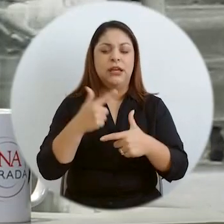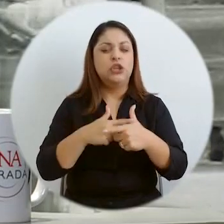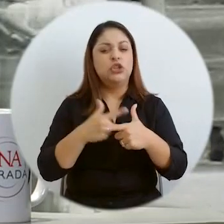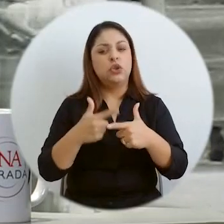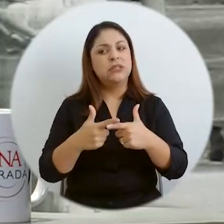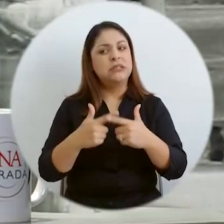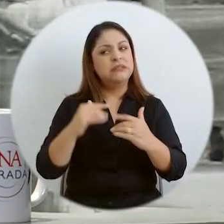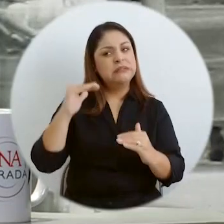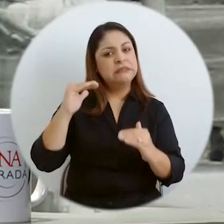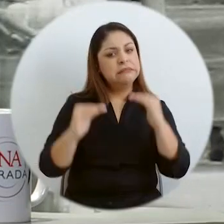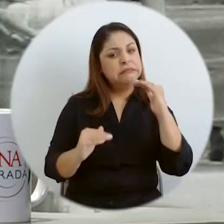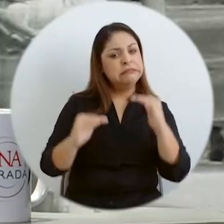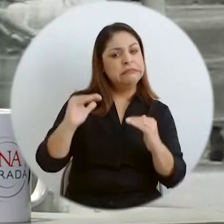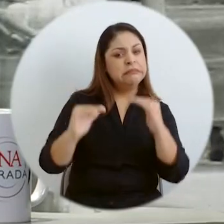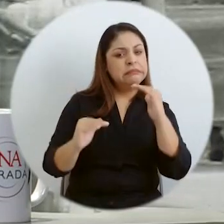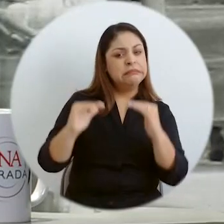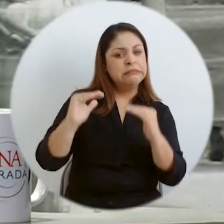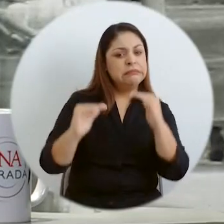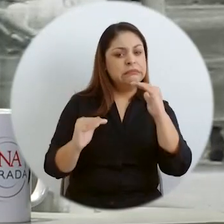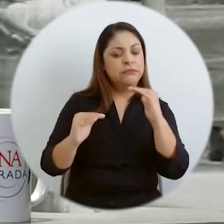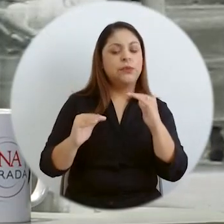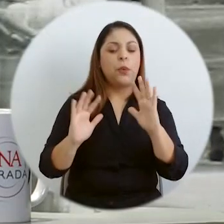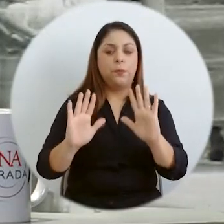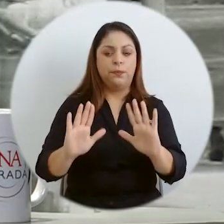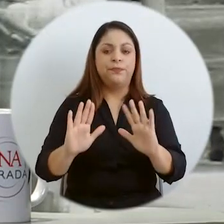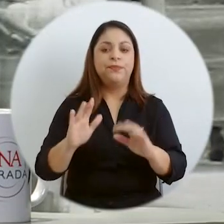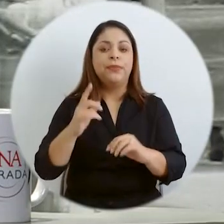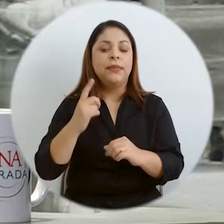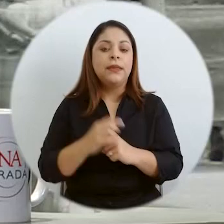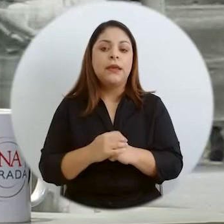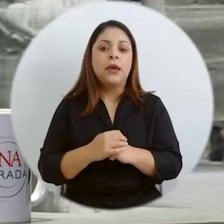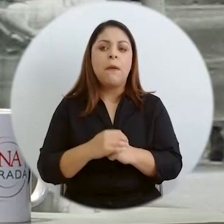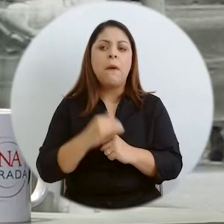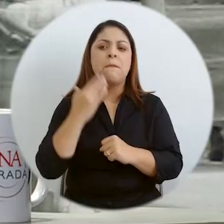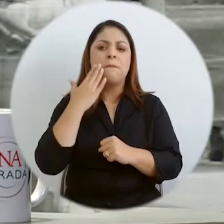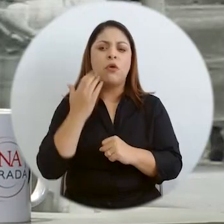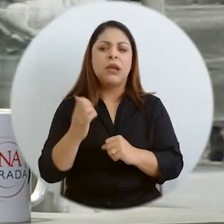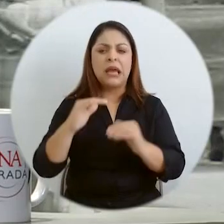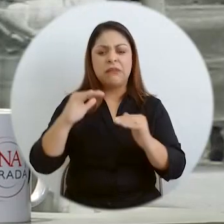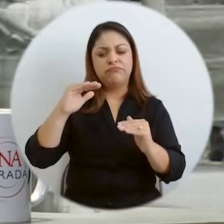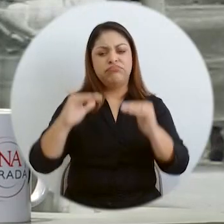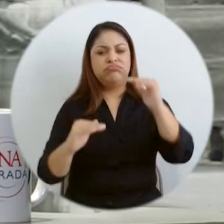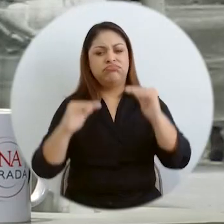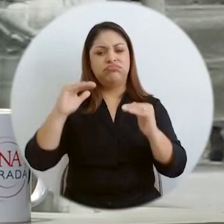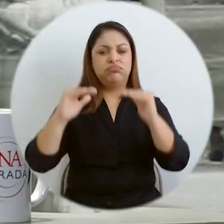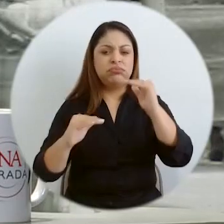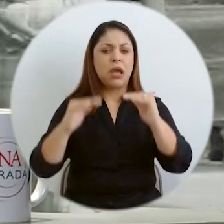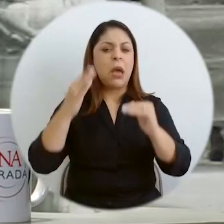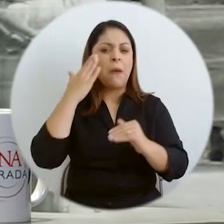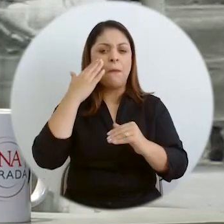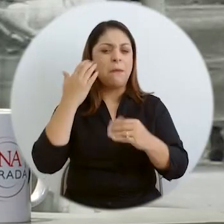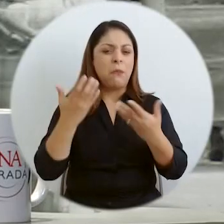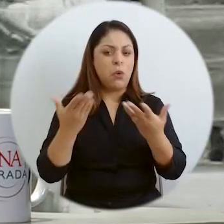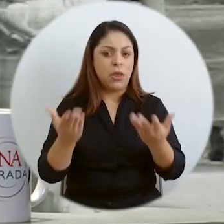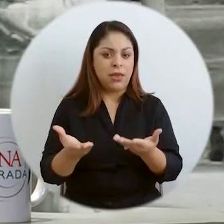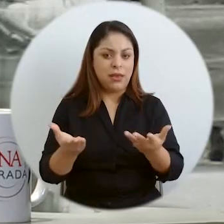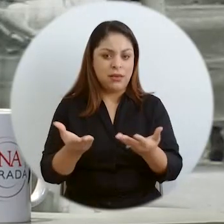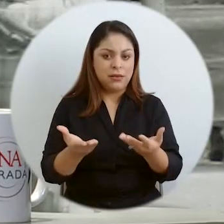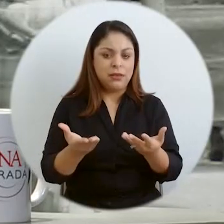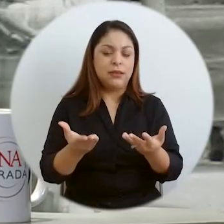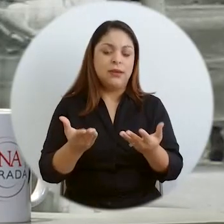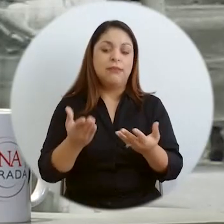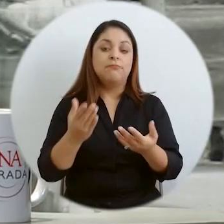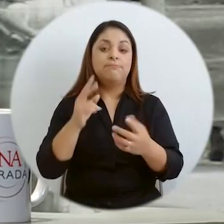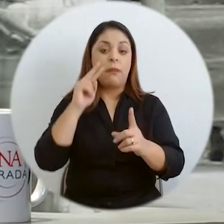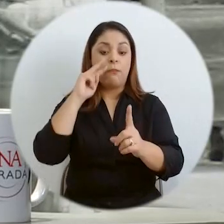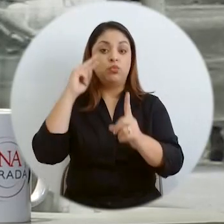un desequilibrio un poco grande. ¿Cómo nace mucho ese desequilibrio? O digamos, ¿cómo se puede ver también desde el punto de vista